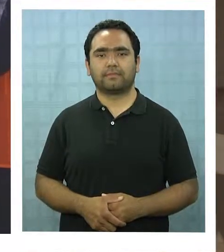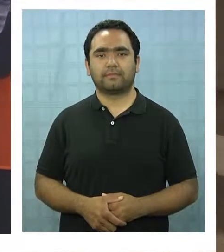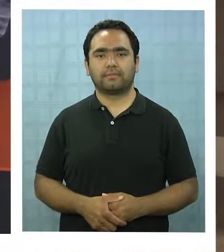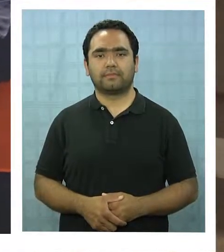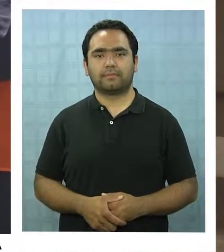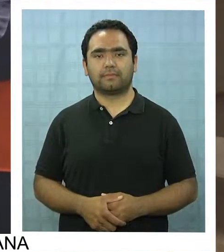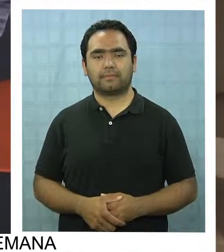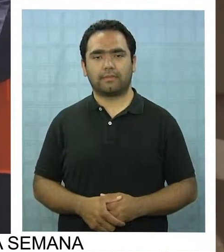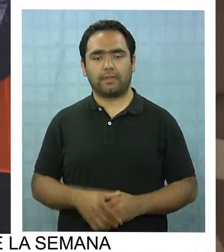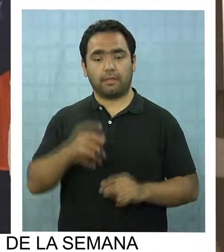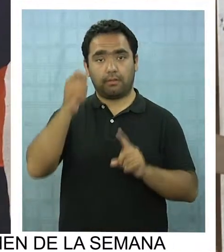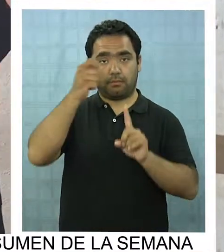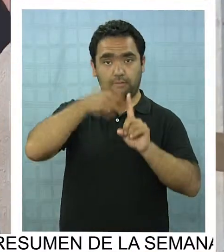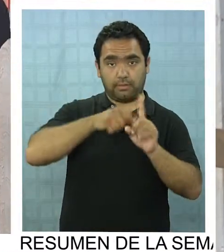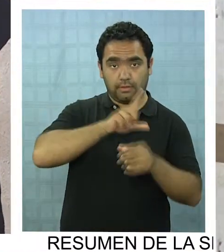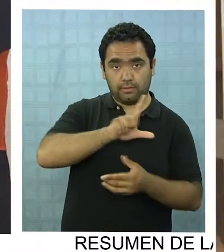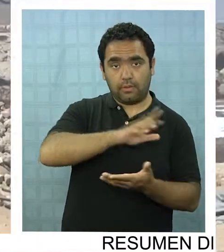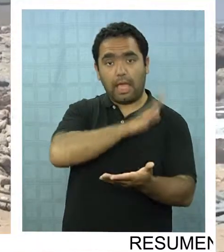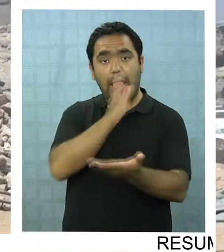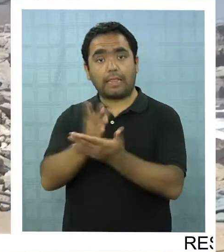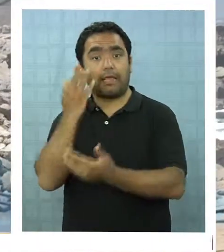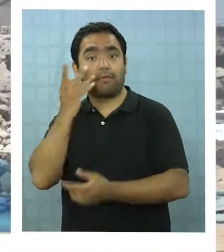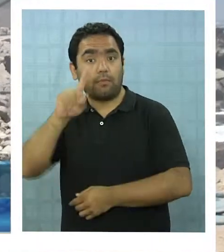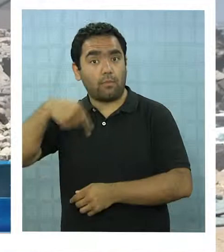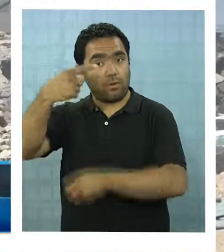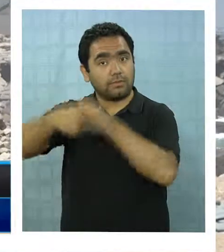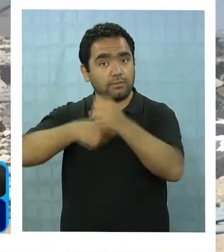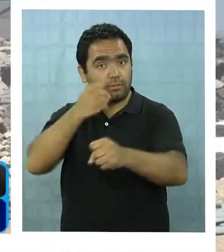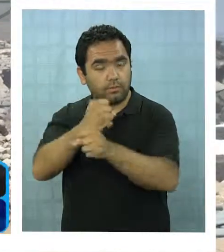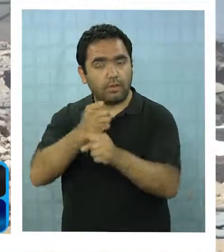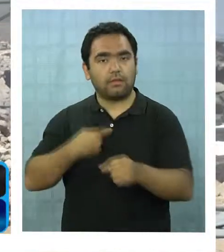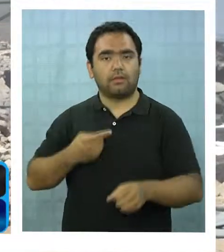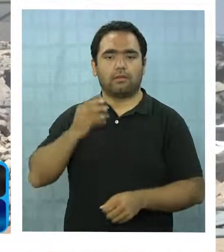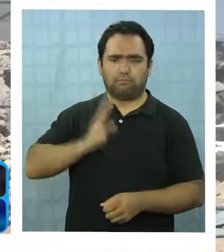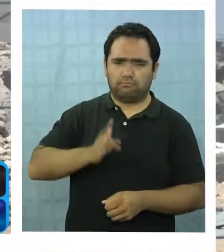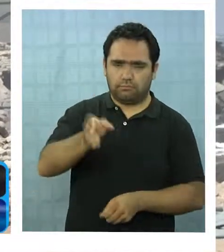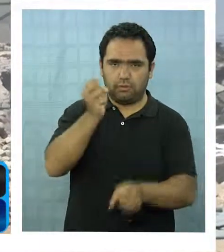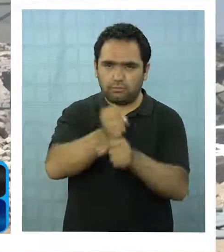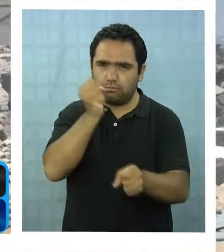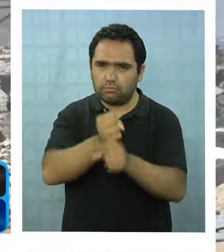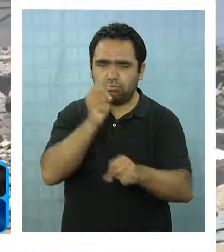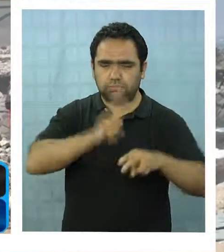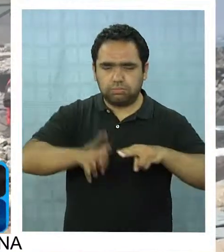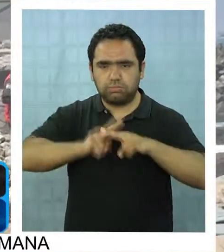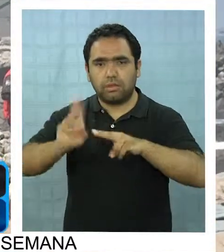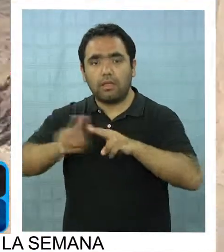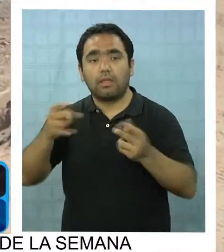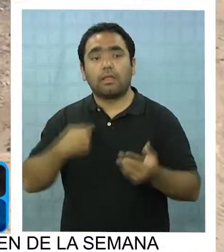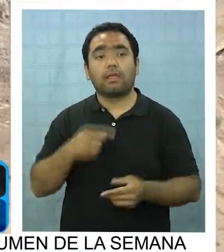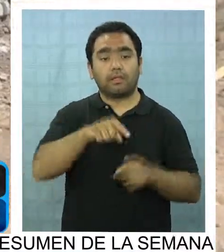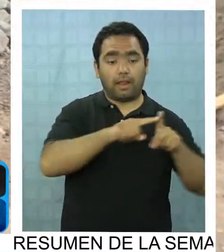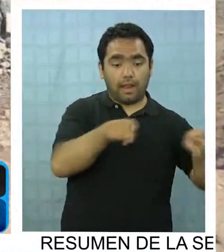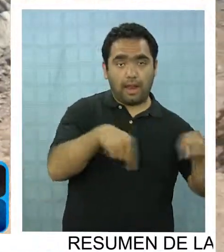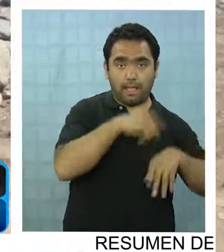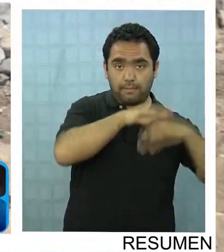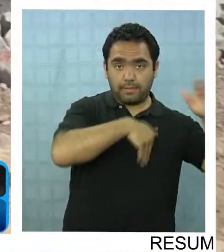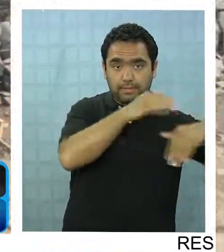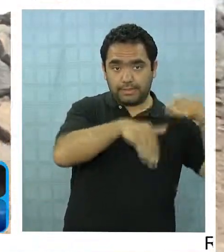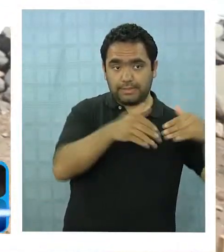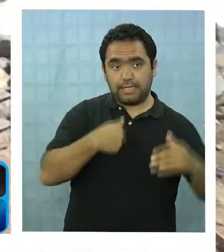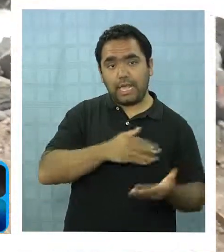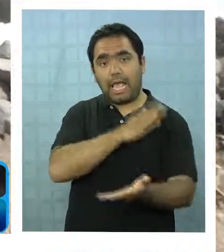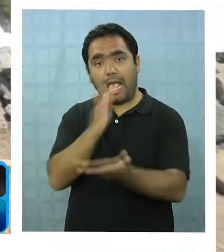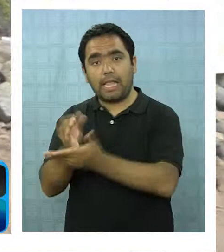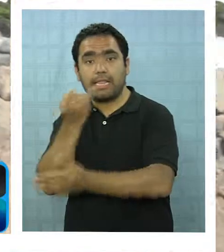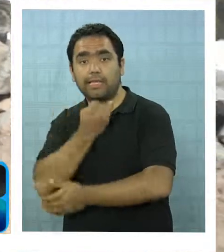desde el pasado mes de julio y hasta abril del próximo año continuarán las obras del borde costero entre la piscina alcalde